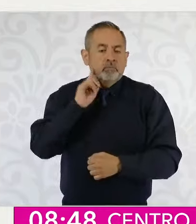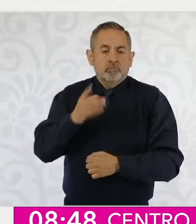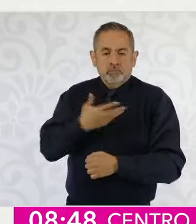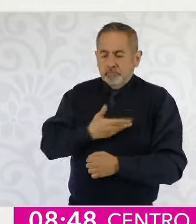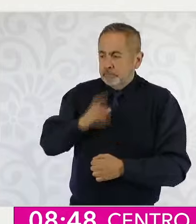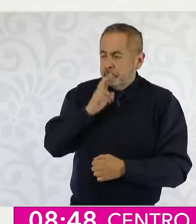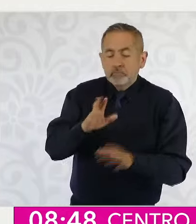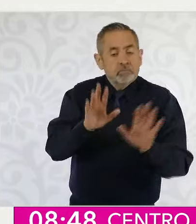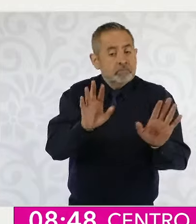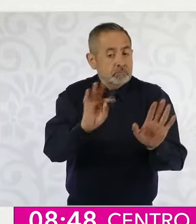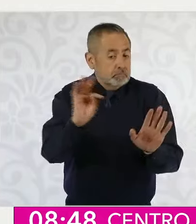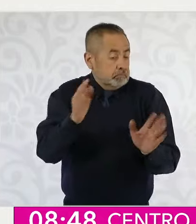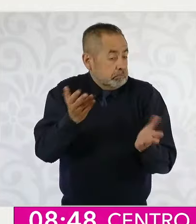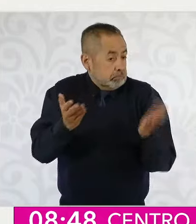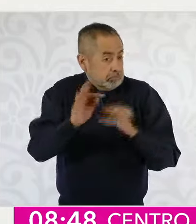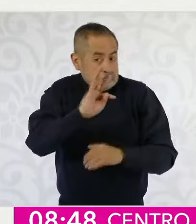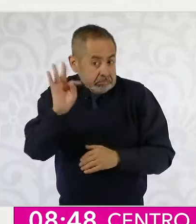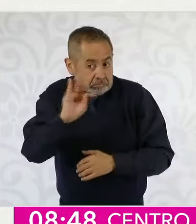Secretaría de Economía.